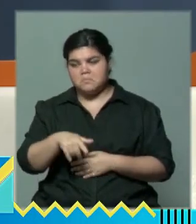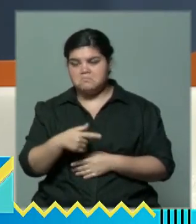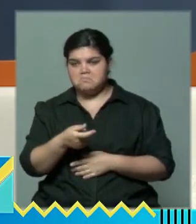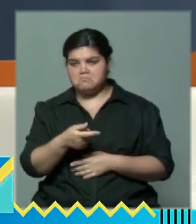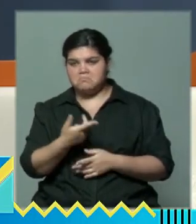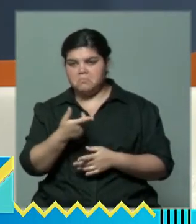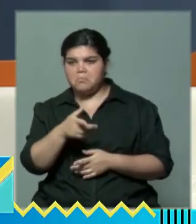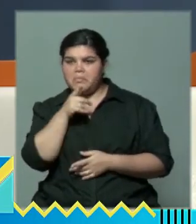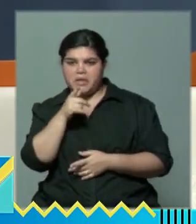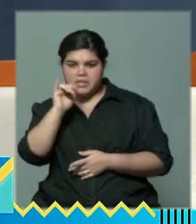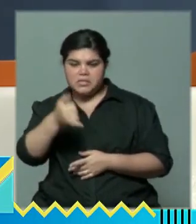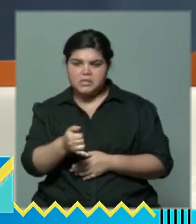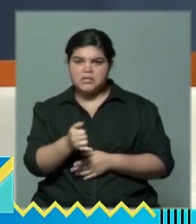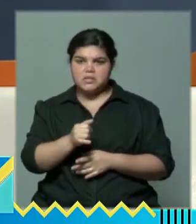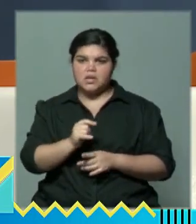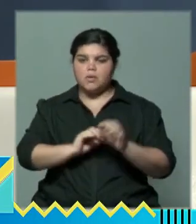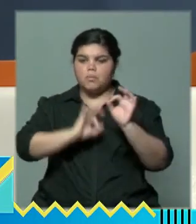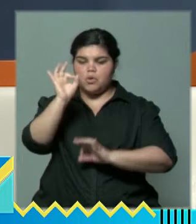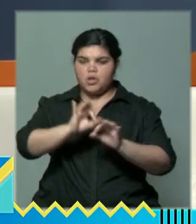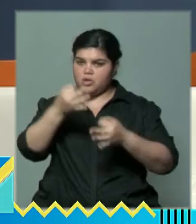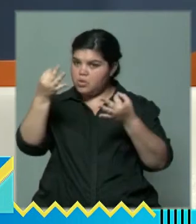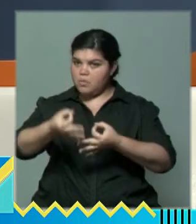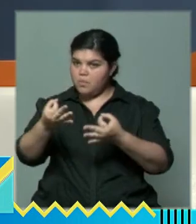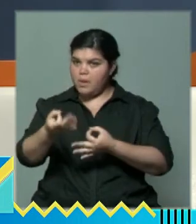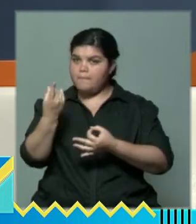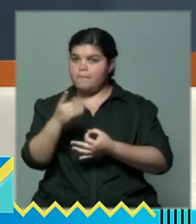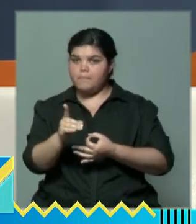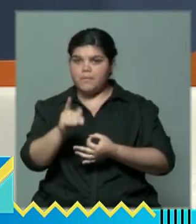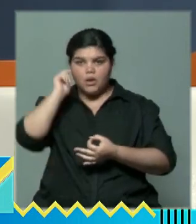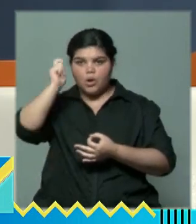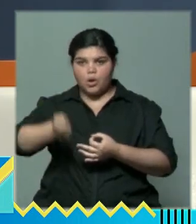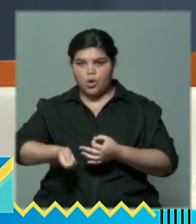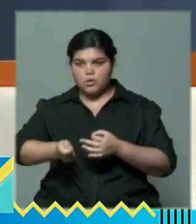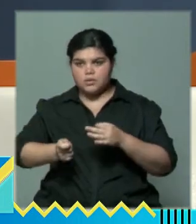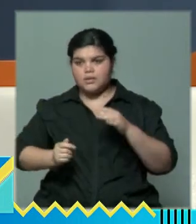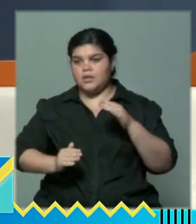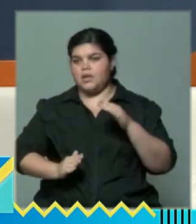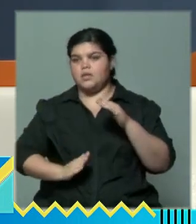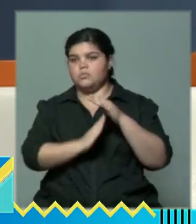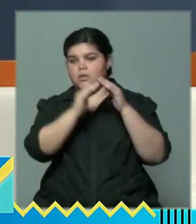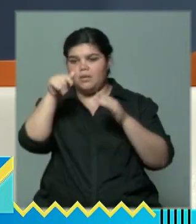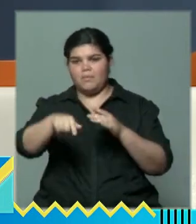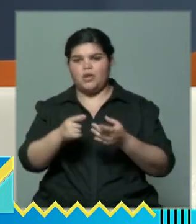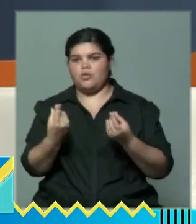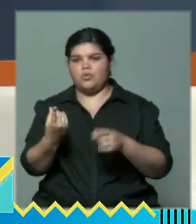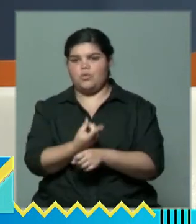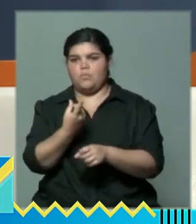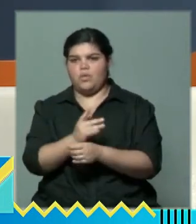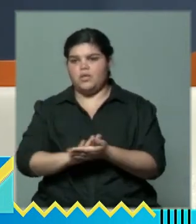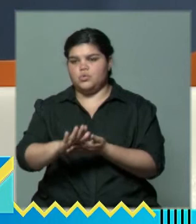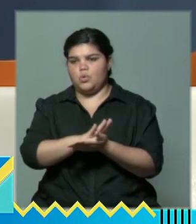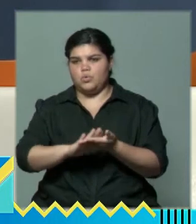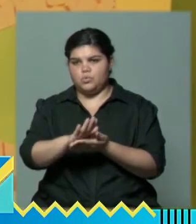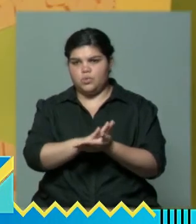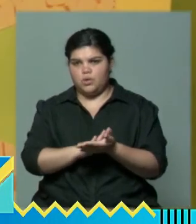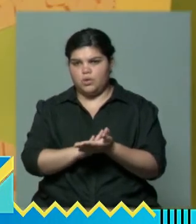la elevación a los 9 miembros, la Corte como está no creo que le esté resolviendo el problema a los mendocinos, y no creo que sea bueno ni siquiera para la misma Corte,